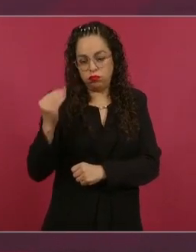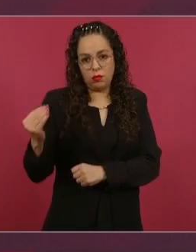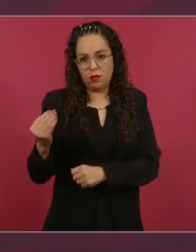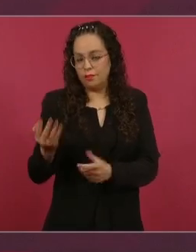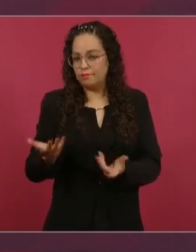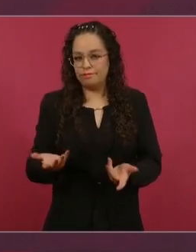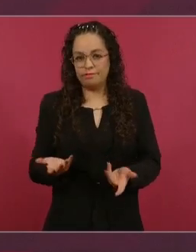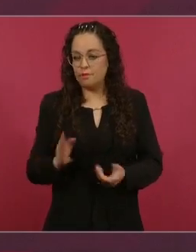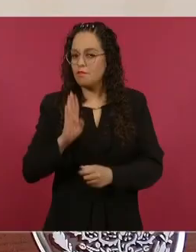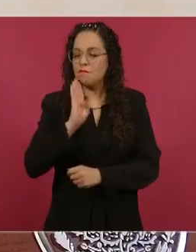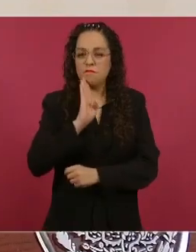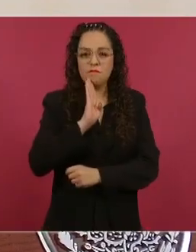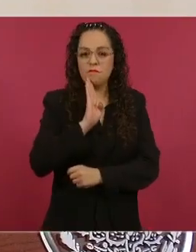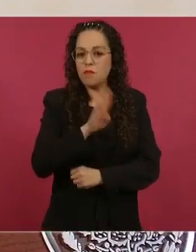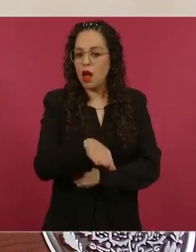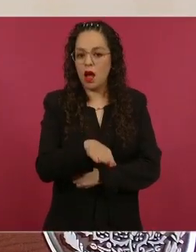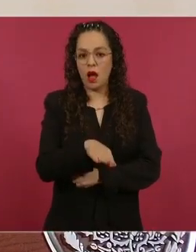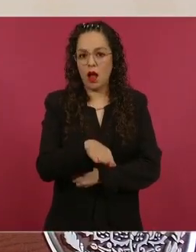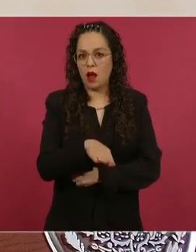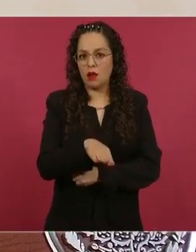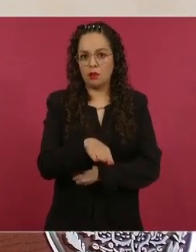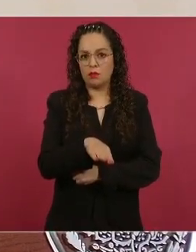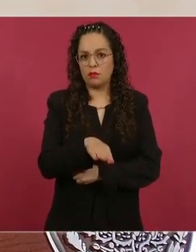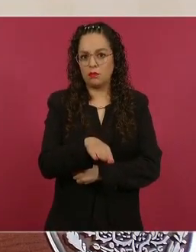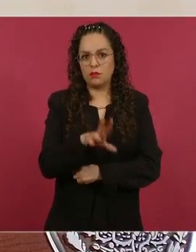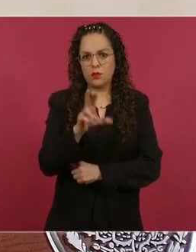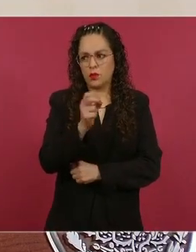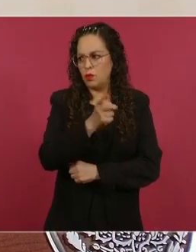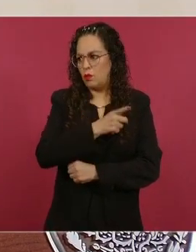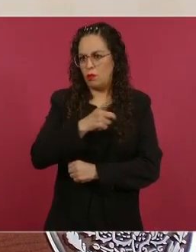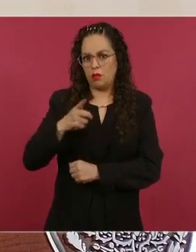a perjudicar a otro pueblo.